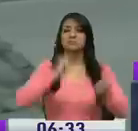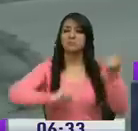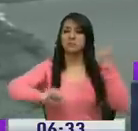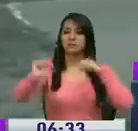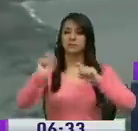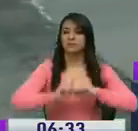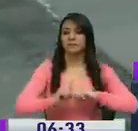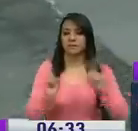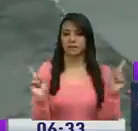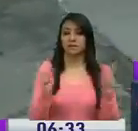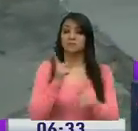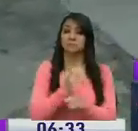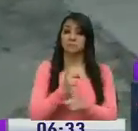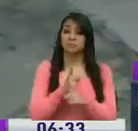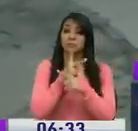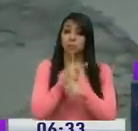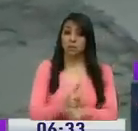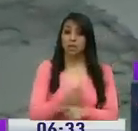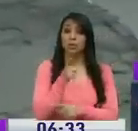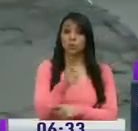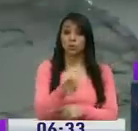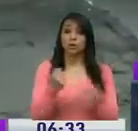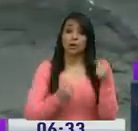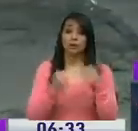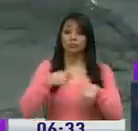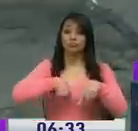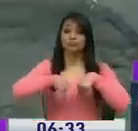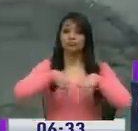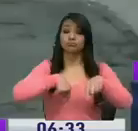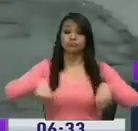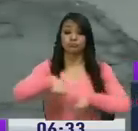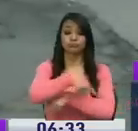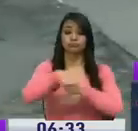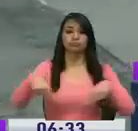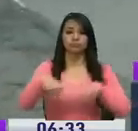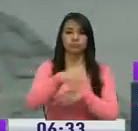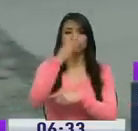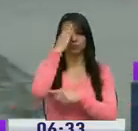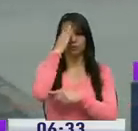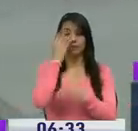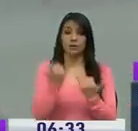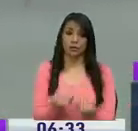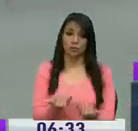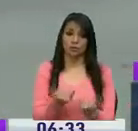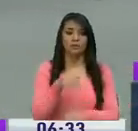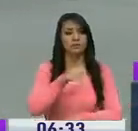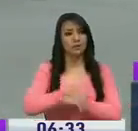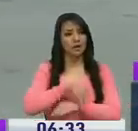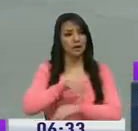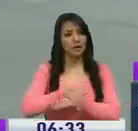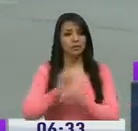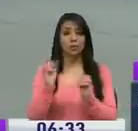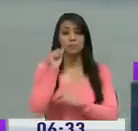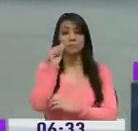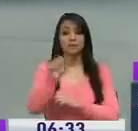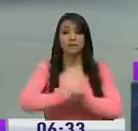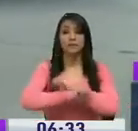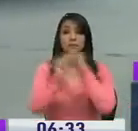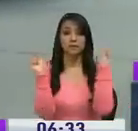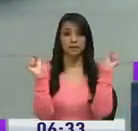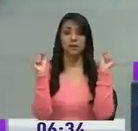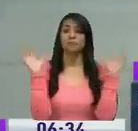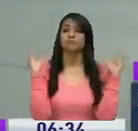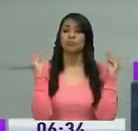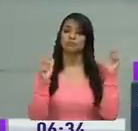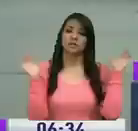tomen las debidas previsiones quienes van a circular por estos lugares ya que obviamente entre hoy en la tarde y también mañana en la mañana se espera